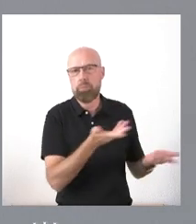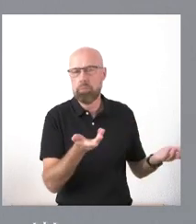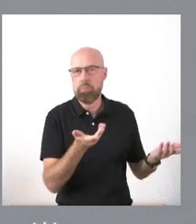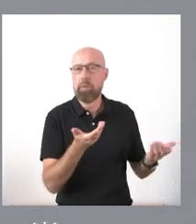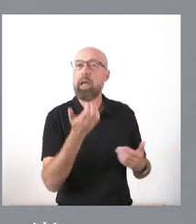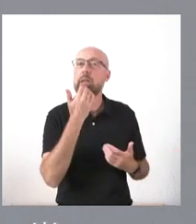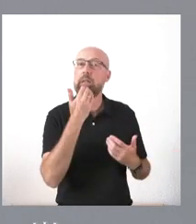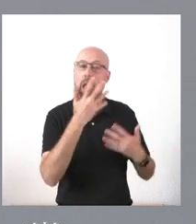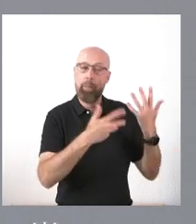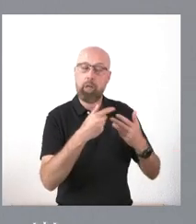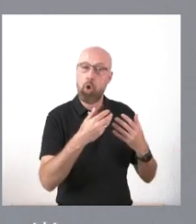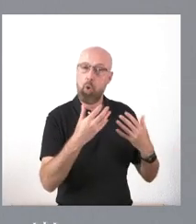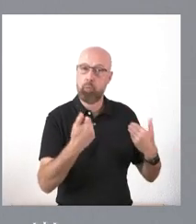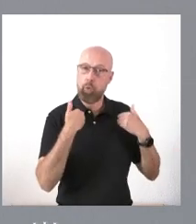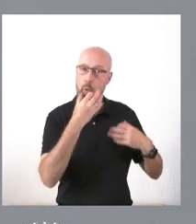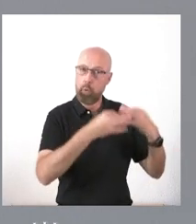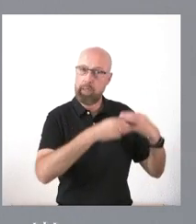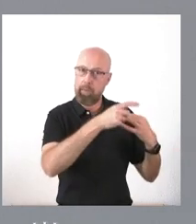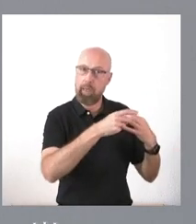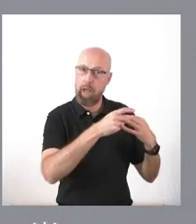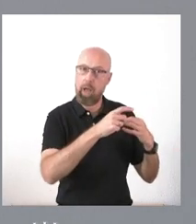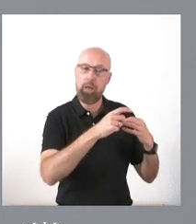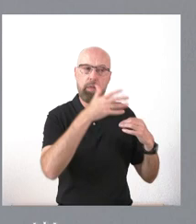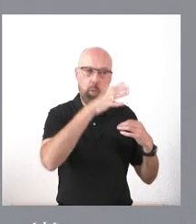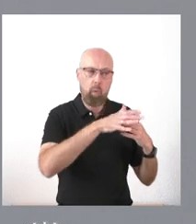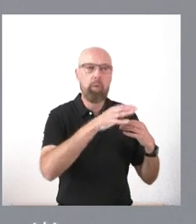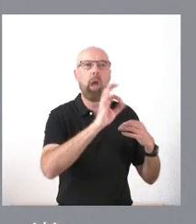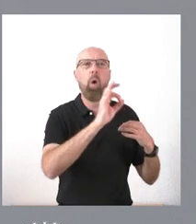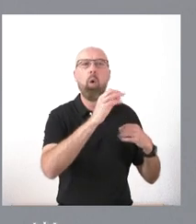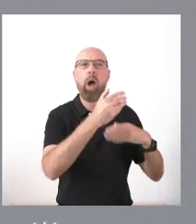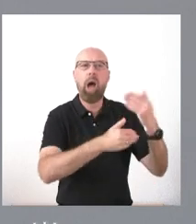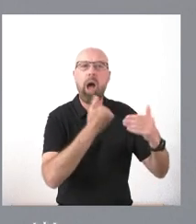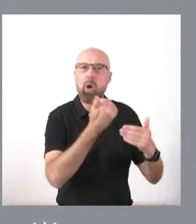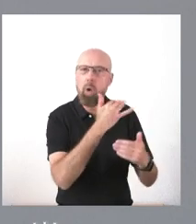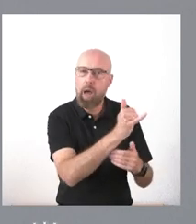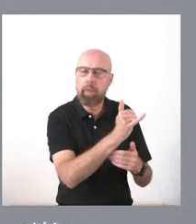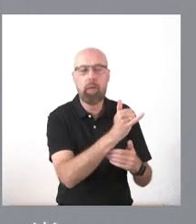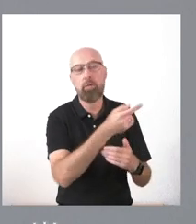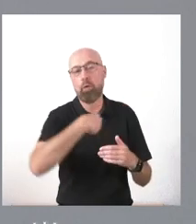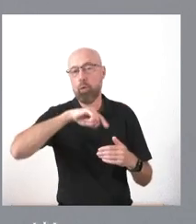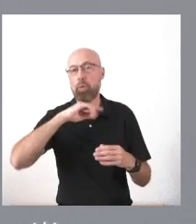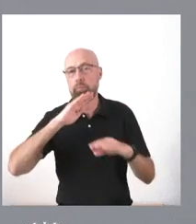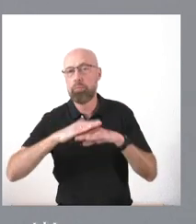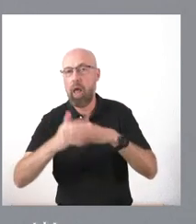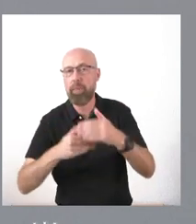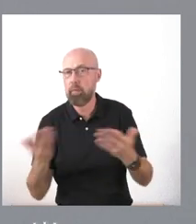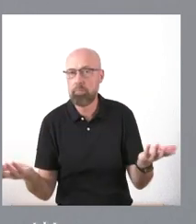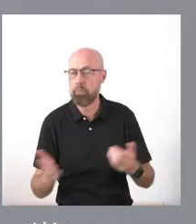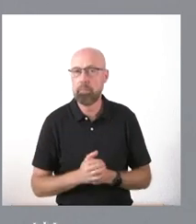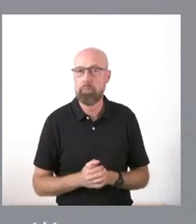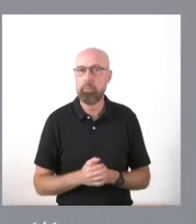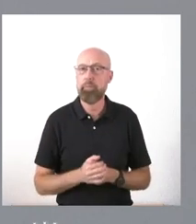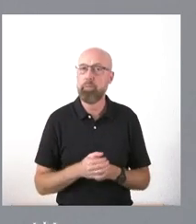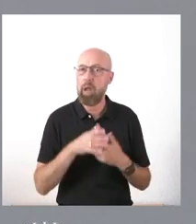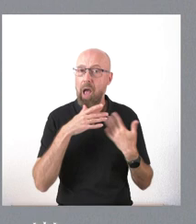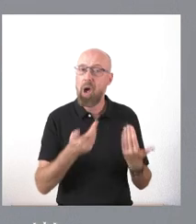de Justicia Abre algún procedimiento y alguna vía de cauce o alguna invitación pues se analizará hoy en día será la